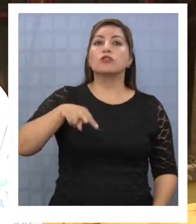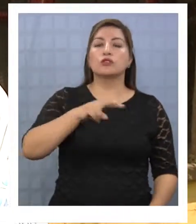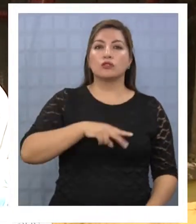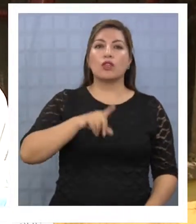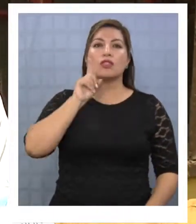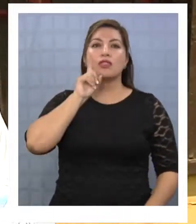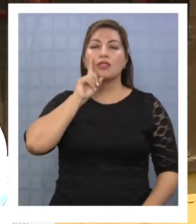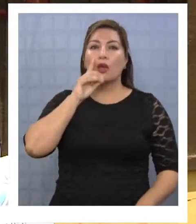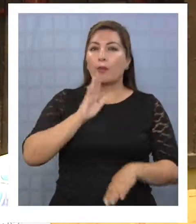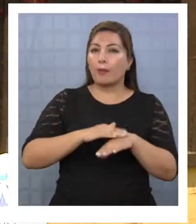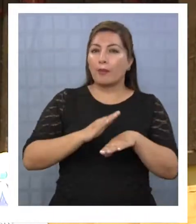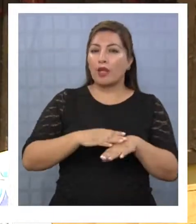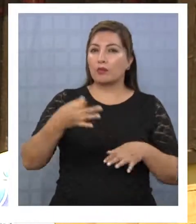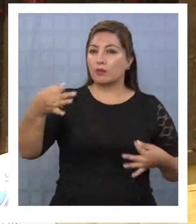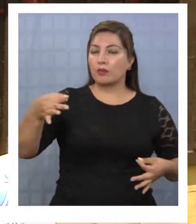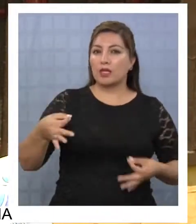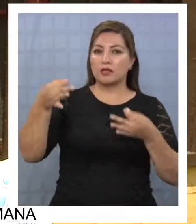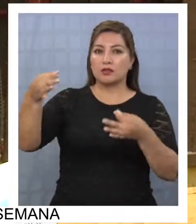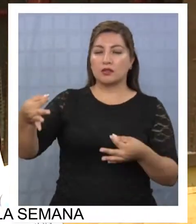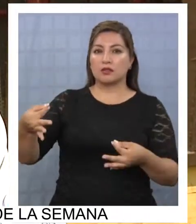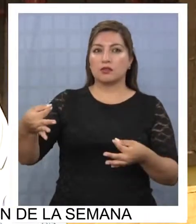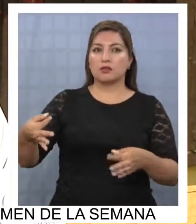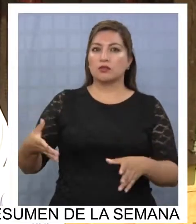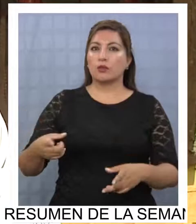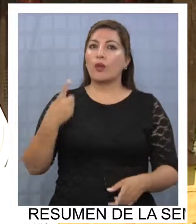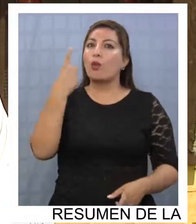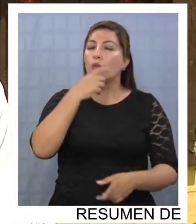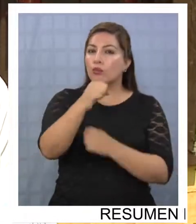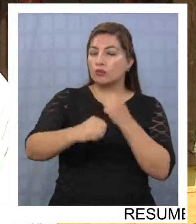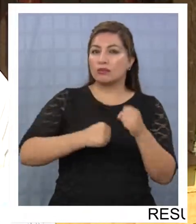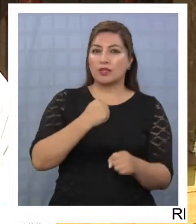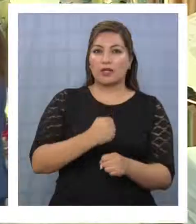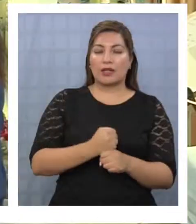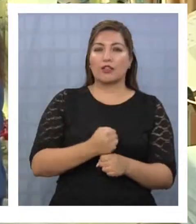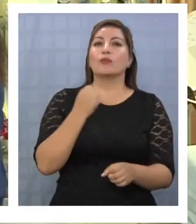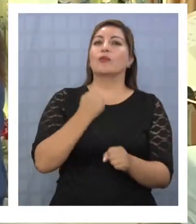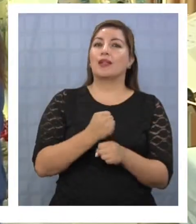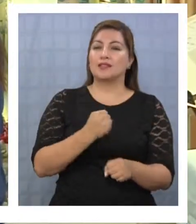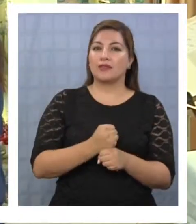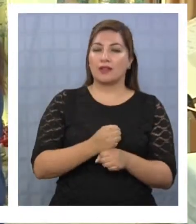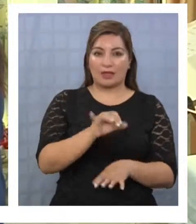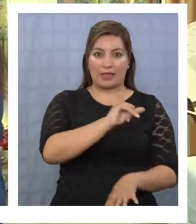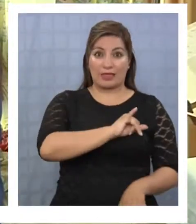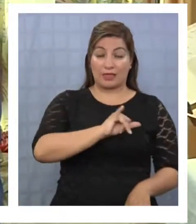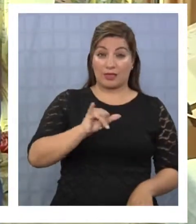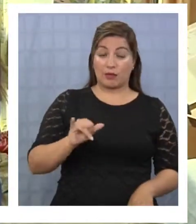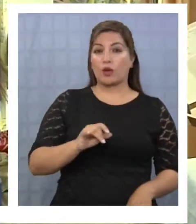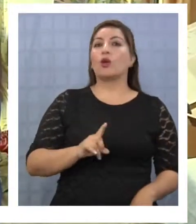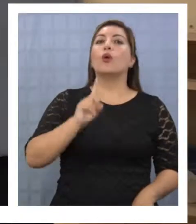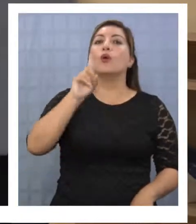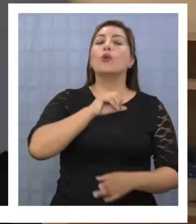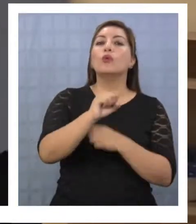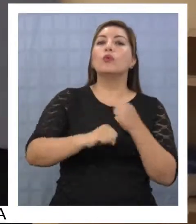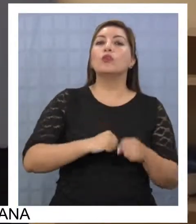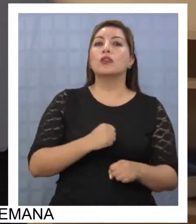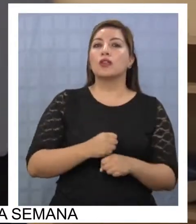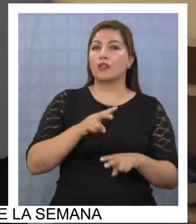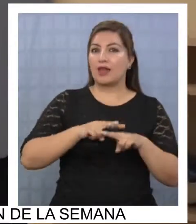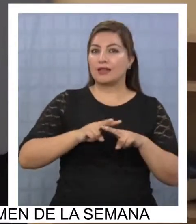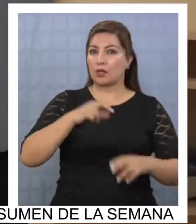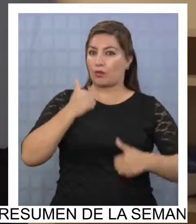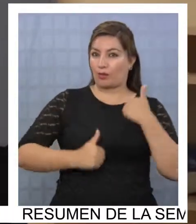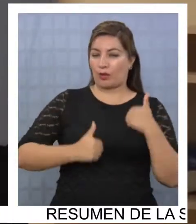que es durante un año para ejercer la profesión en nuestro país, con la condición de que en un año rindan el EUNACOM.